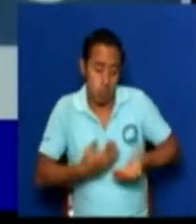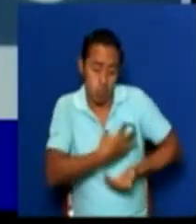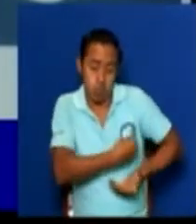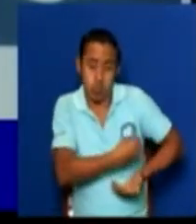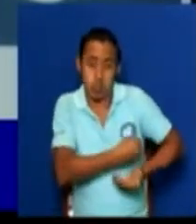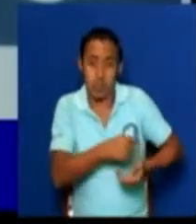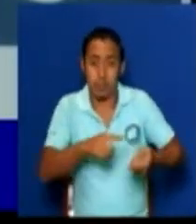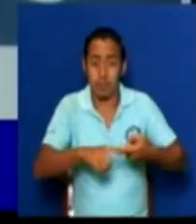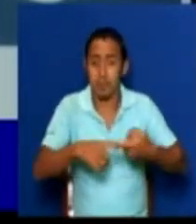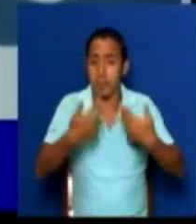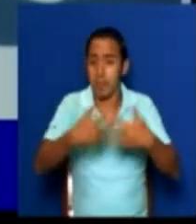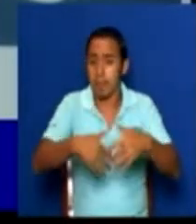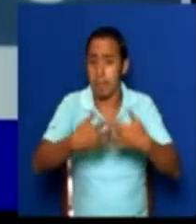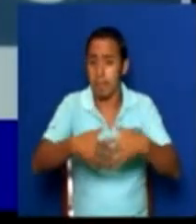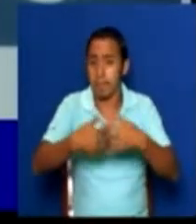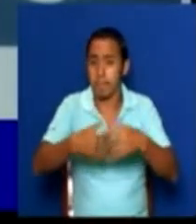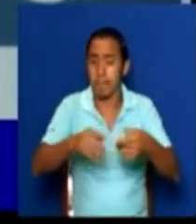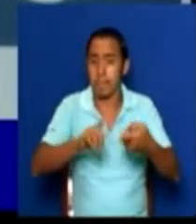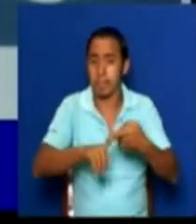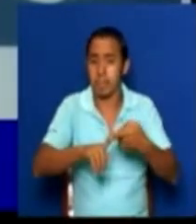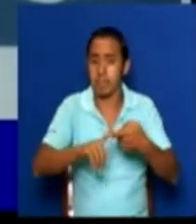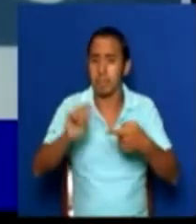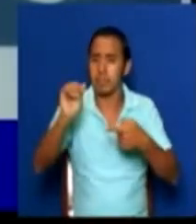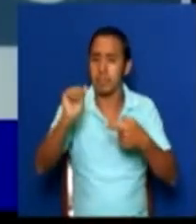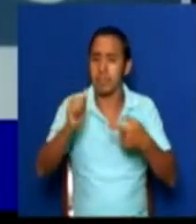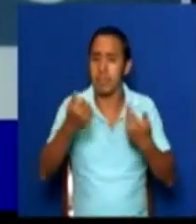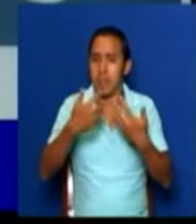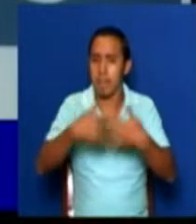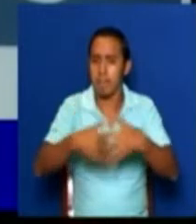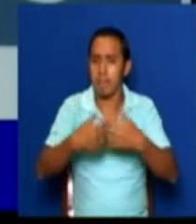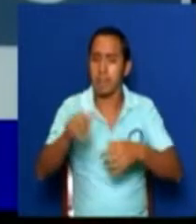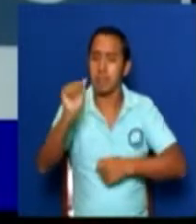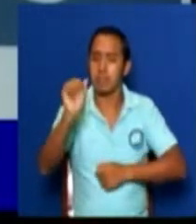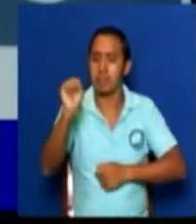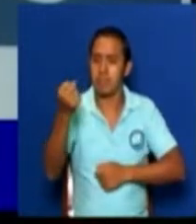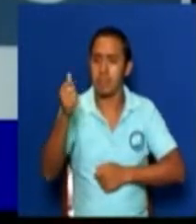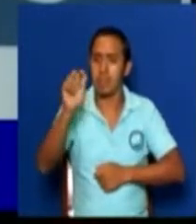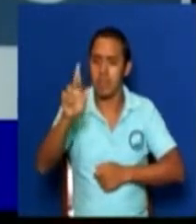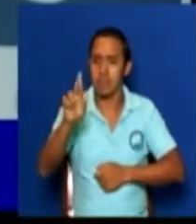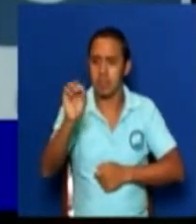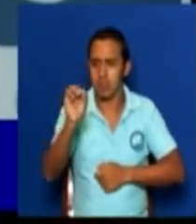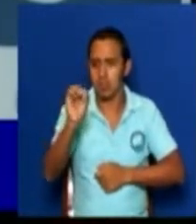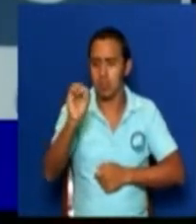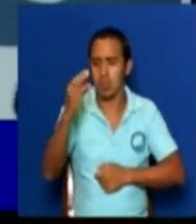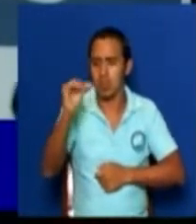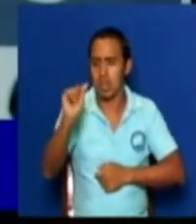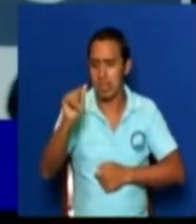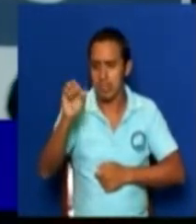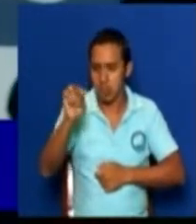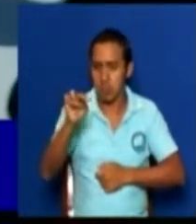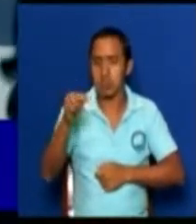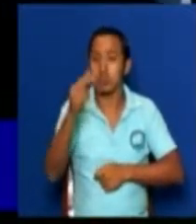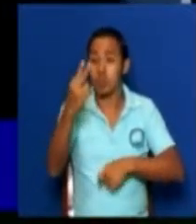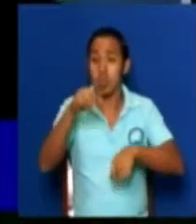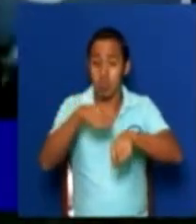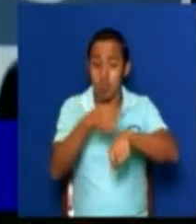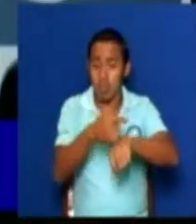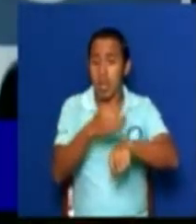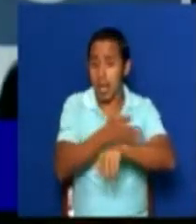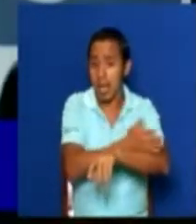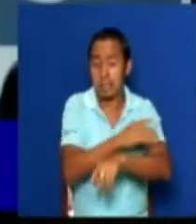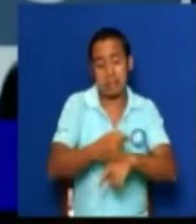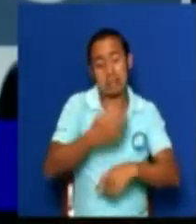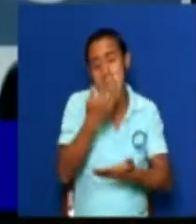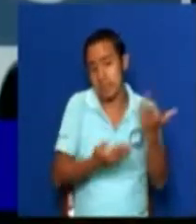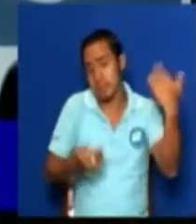como las del parque Astro Carton les daba su salida 2 horas antes a las que están en situación